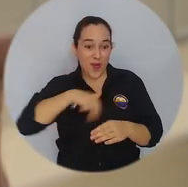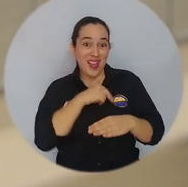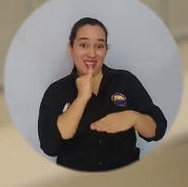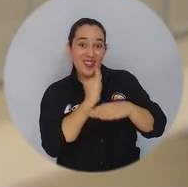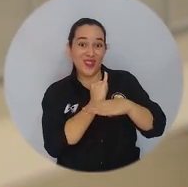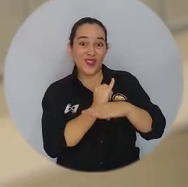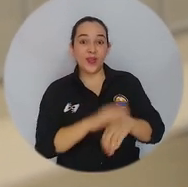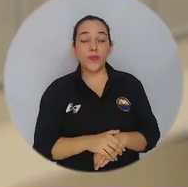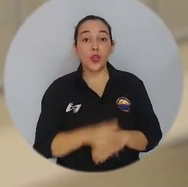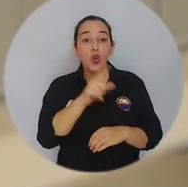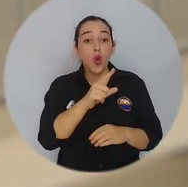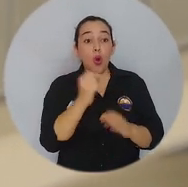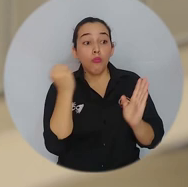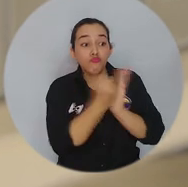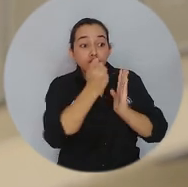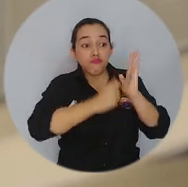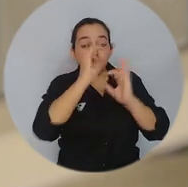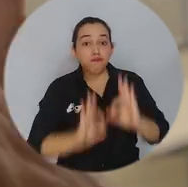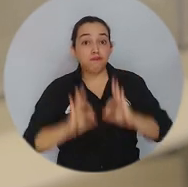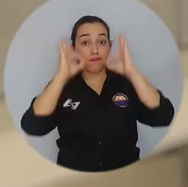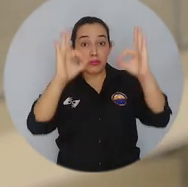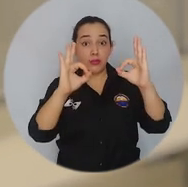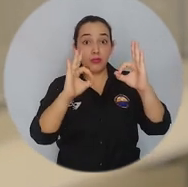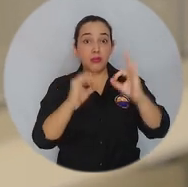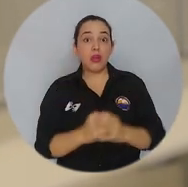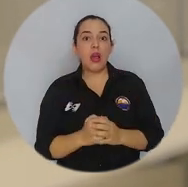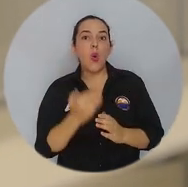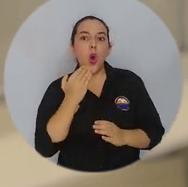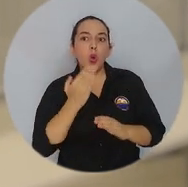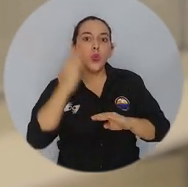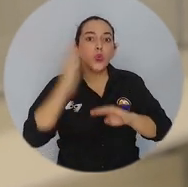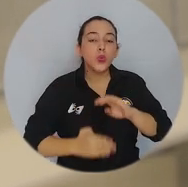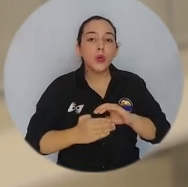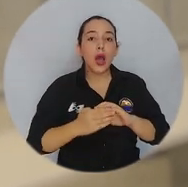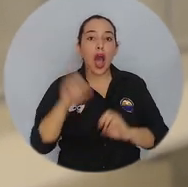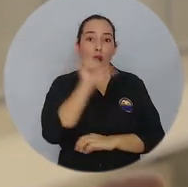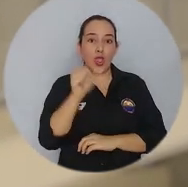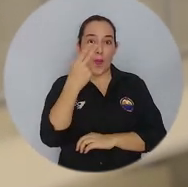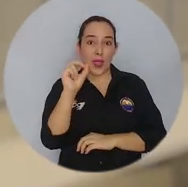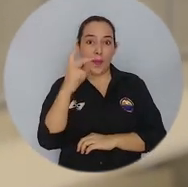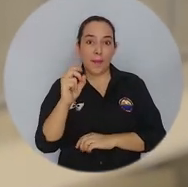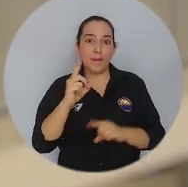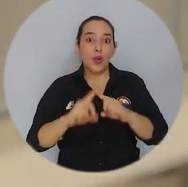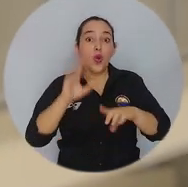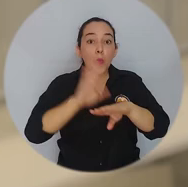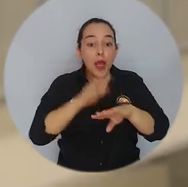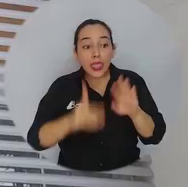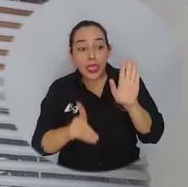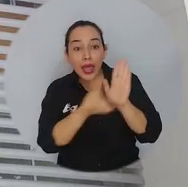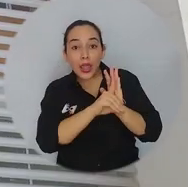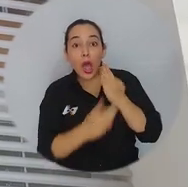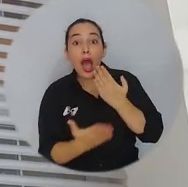su acreditación por alta calidad institucional estaba vigente hasta agosto de 2020, pero como consecuencia de la expedición de este